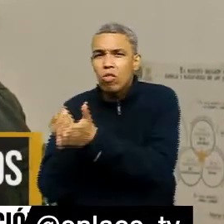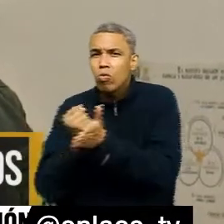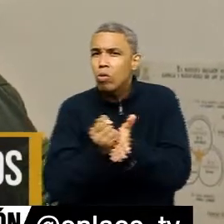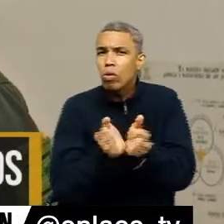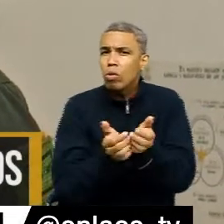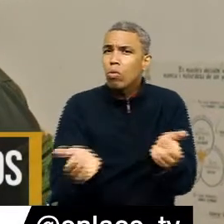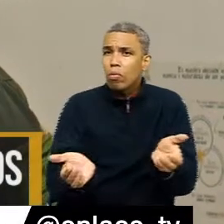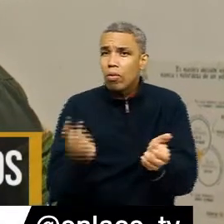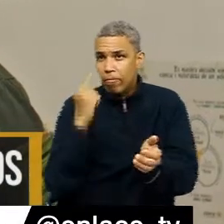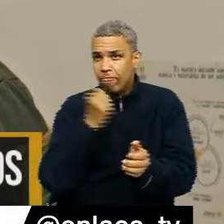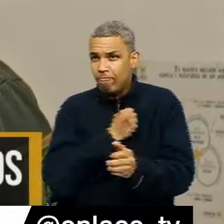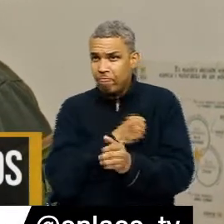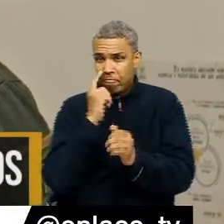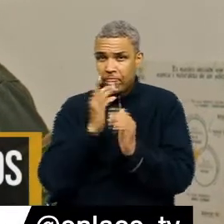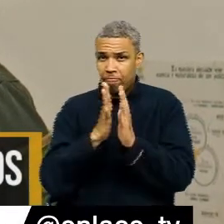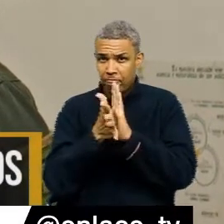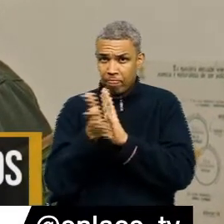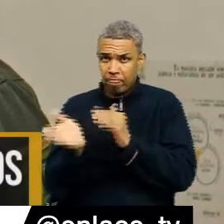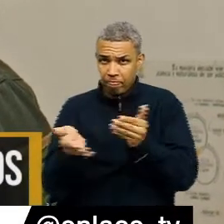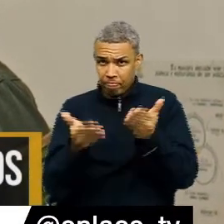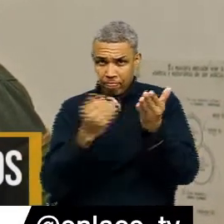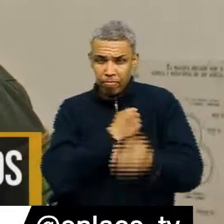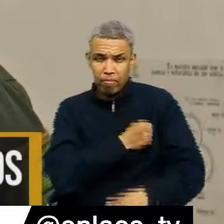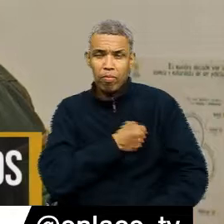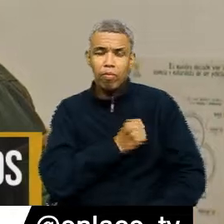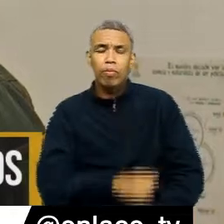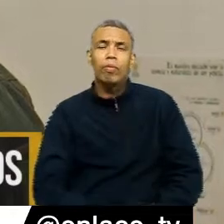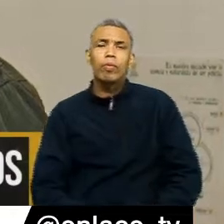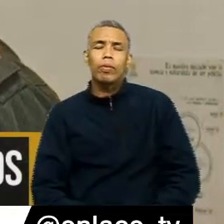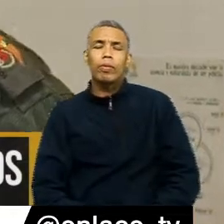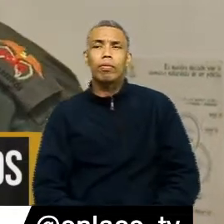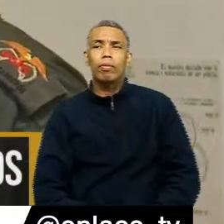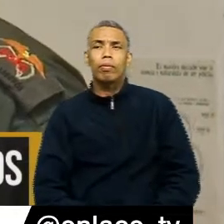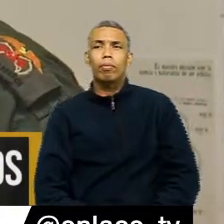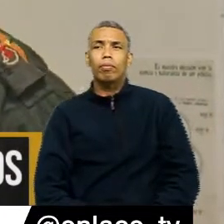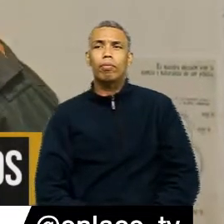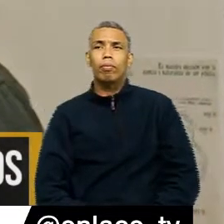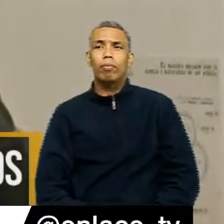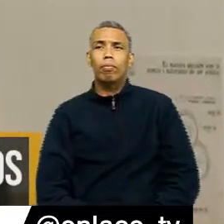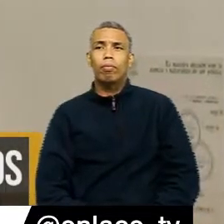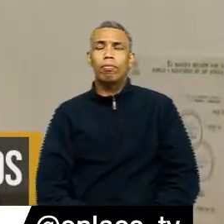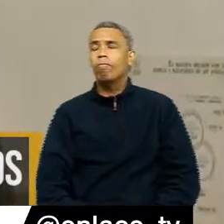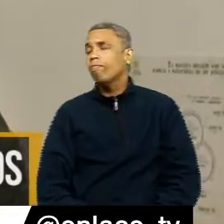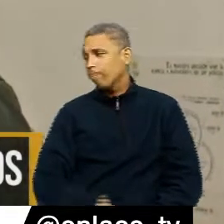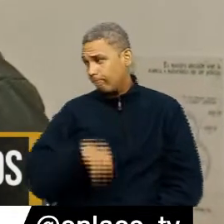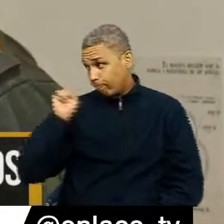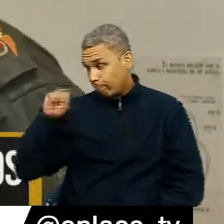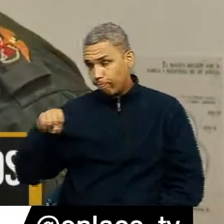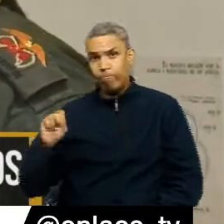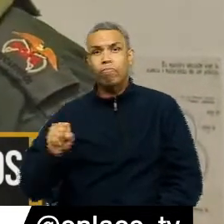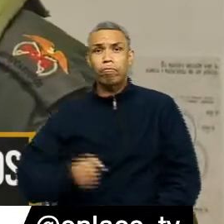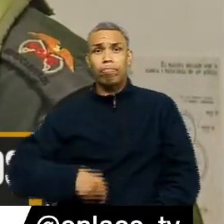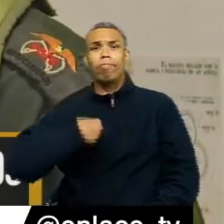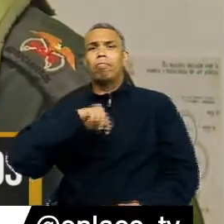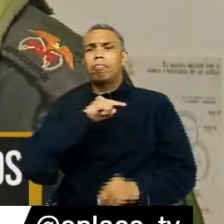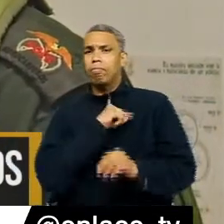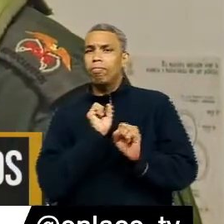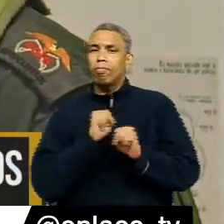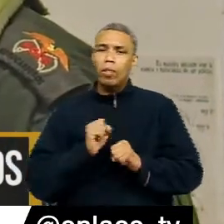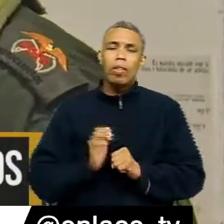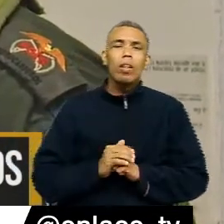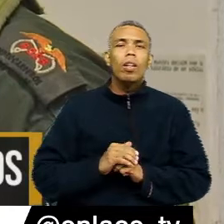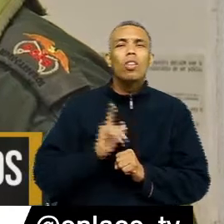y con las actividades también que realizan para la protección del medio ambiente. Bien, hemos hecho actividades de reforestación en